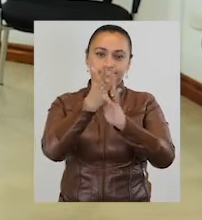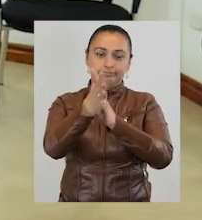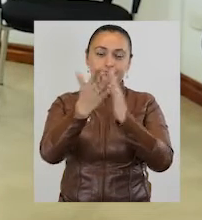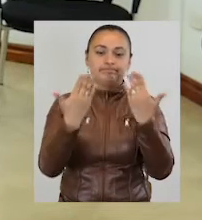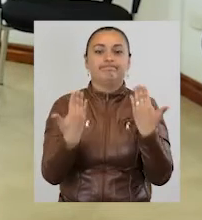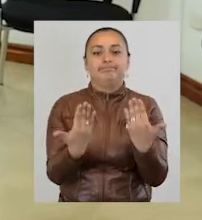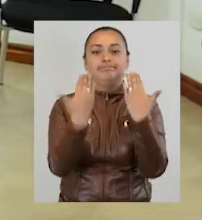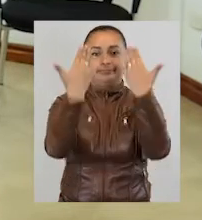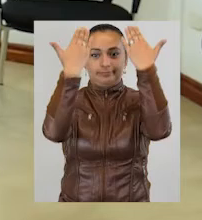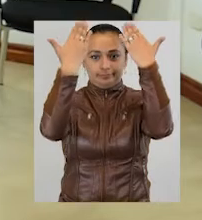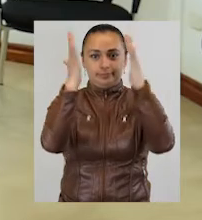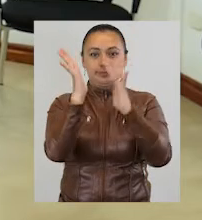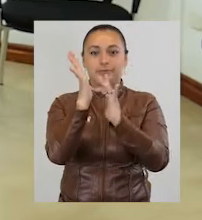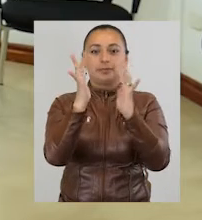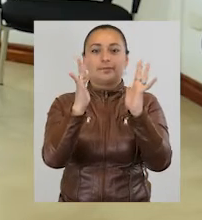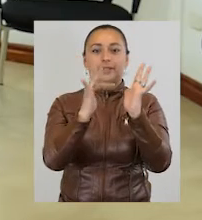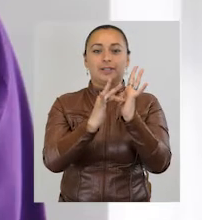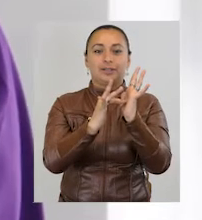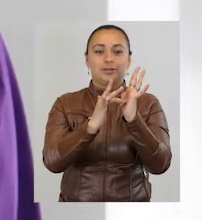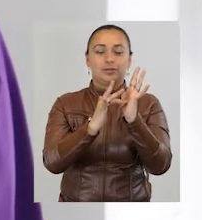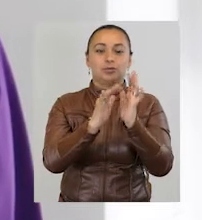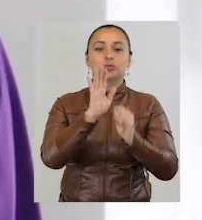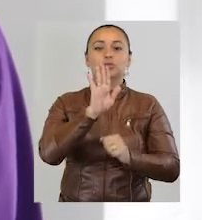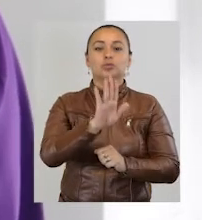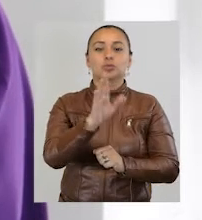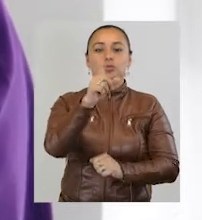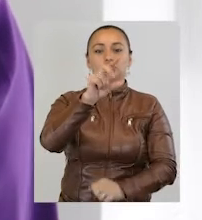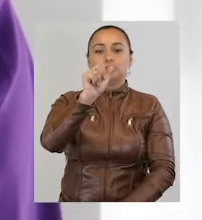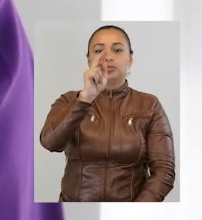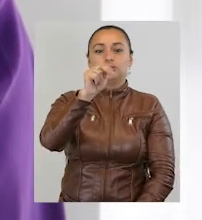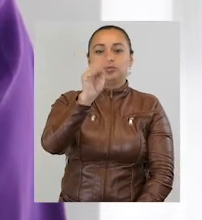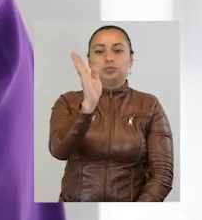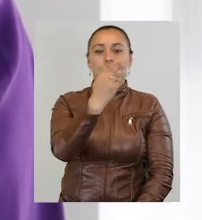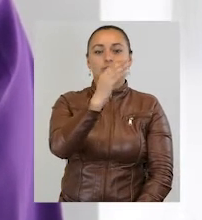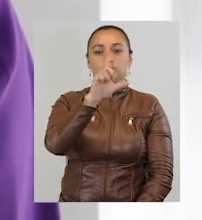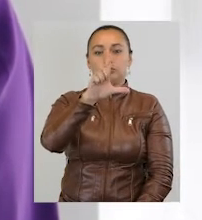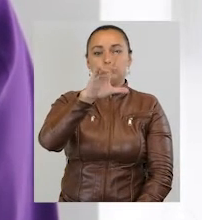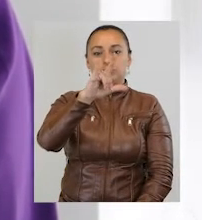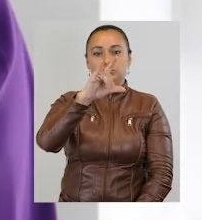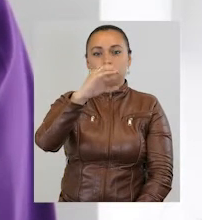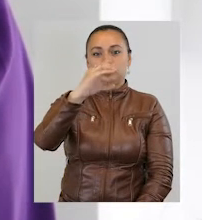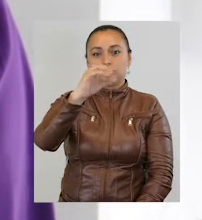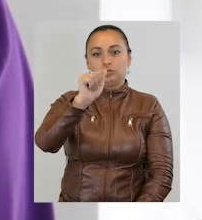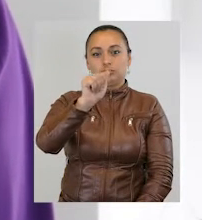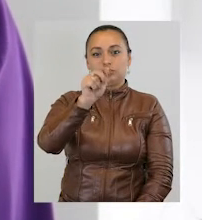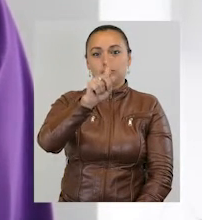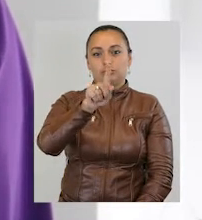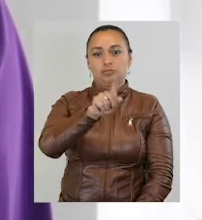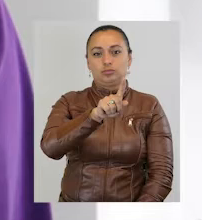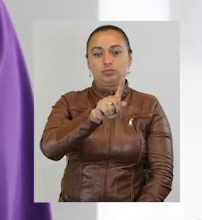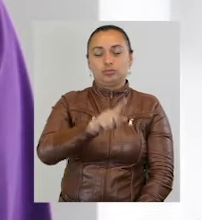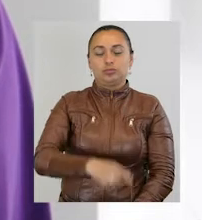Proclamación de la buena noticia de nuestro Señor Jesucristo según San Lucas.